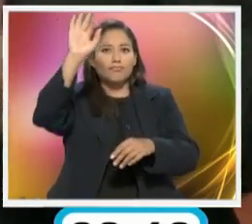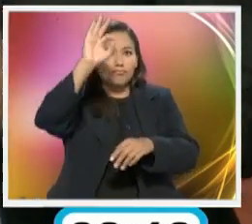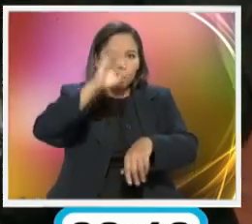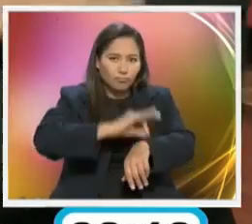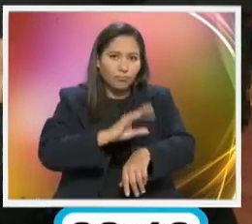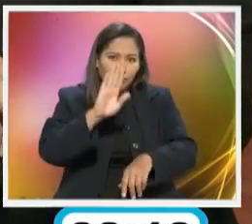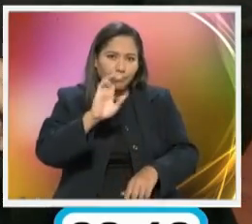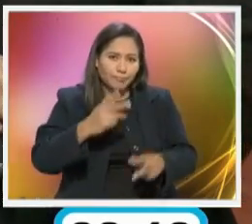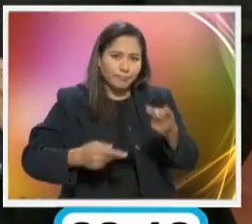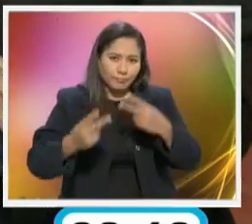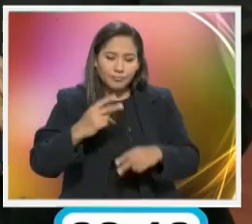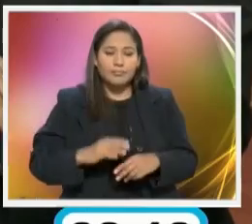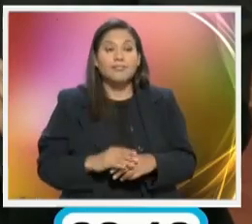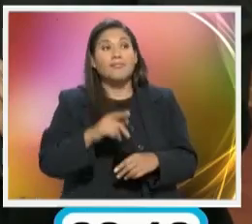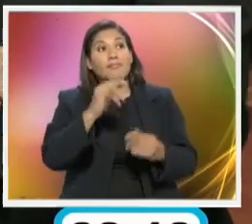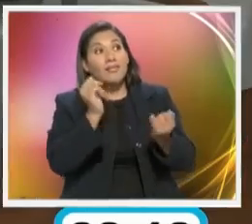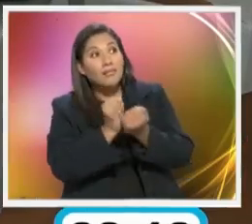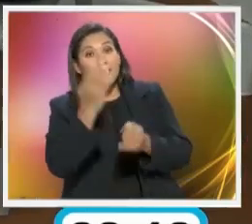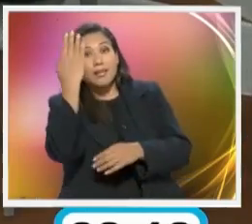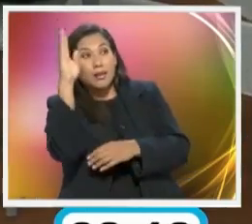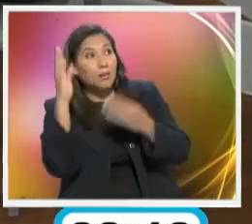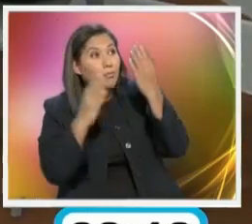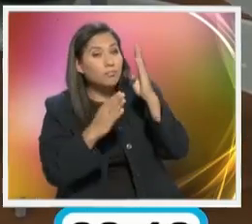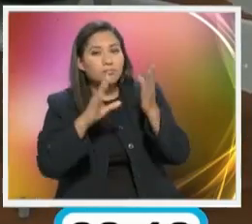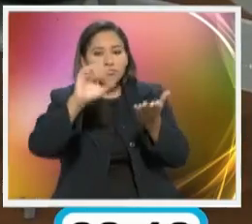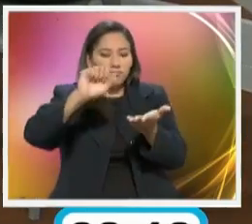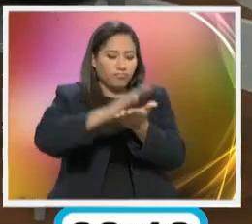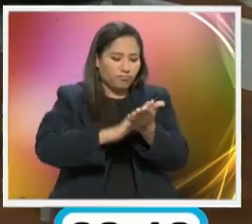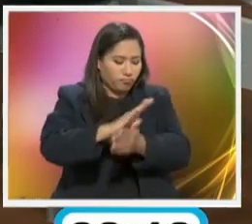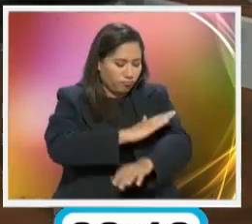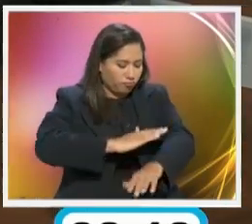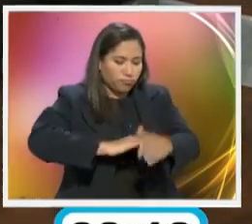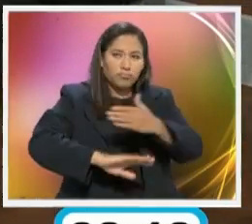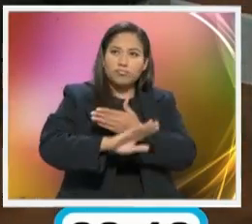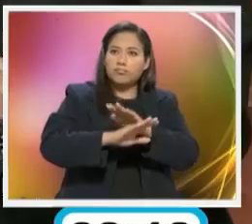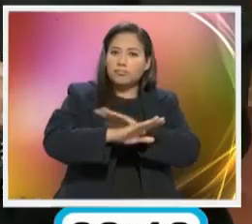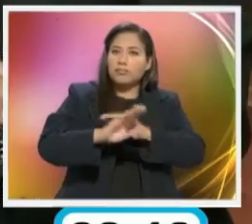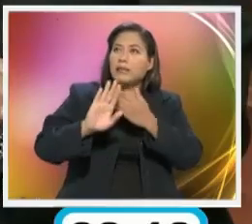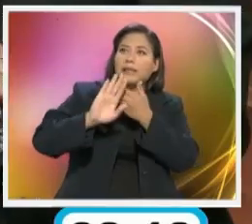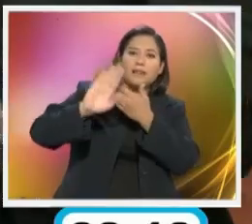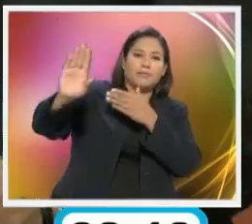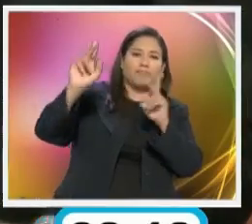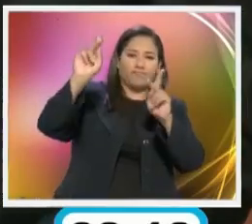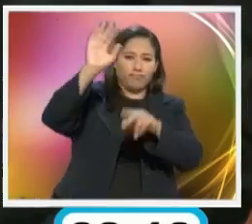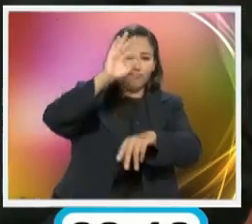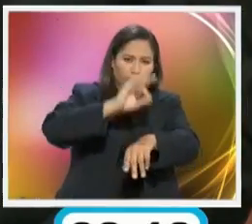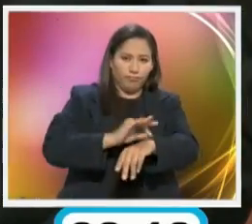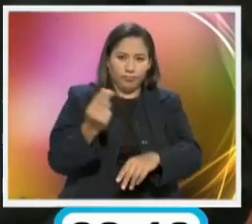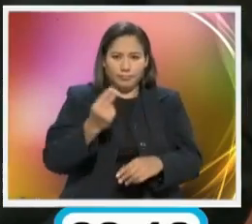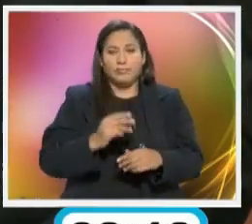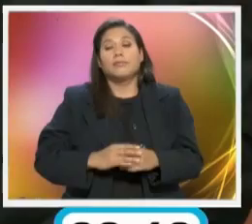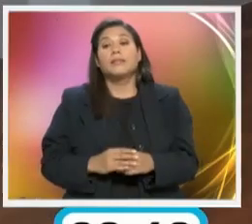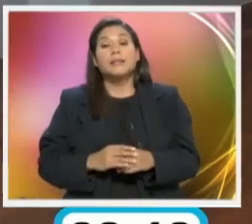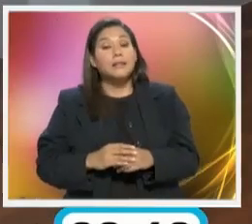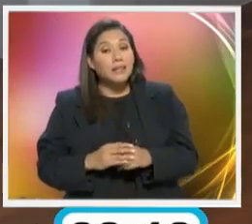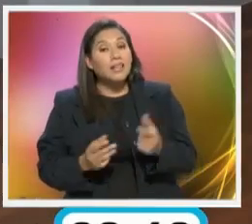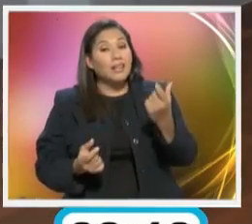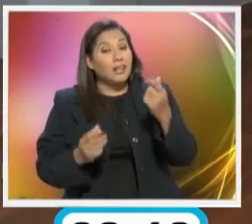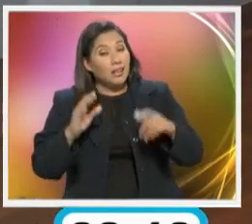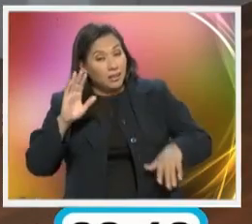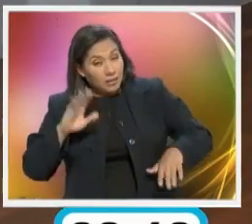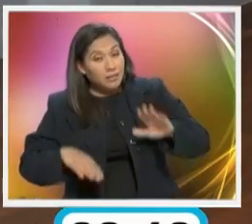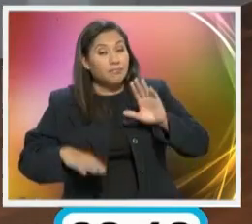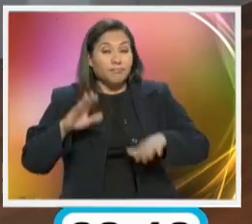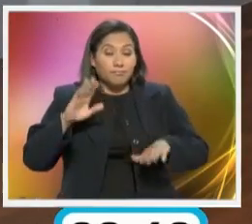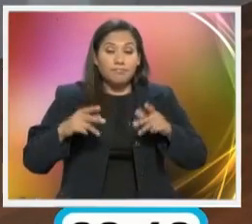endémica, protector para picadura de mosquitos, repelentes, etcétera, todo eso es bueno. En algunos